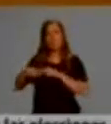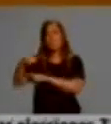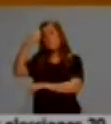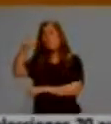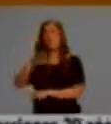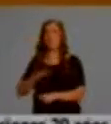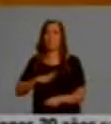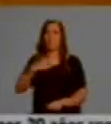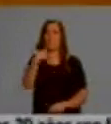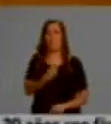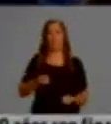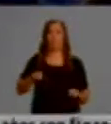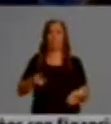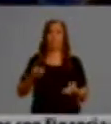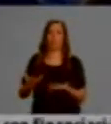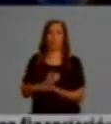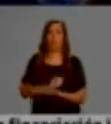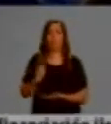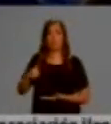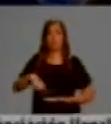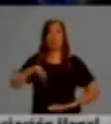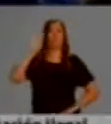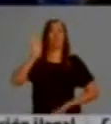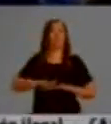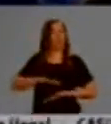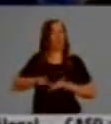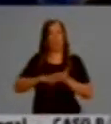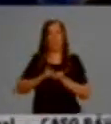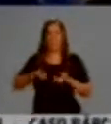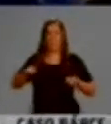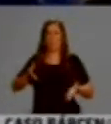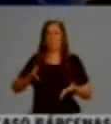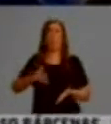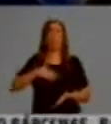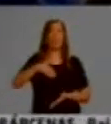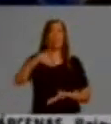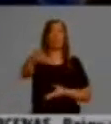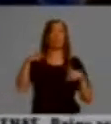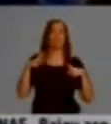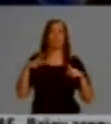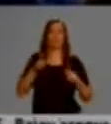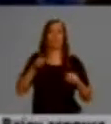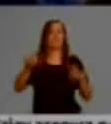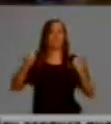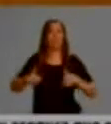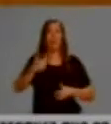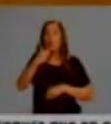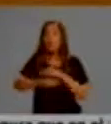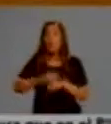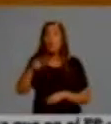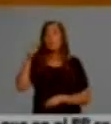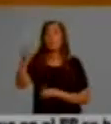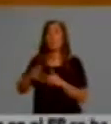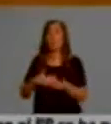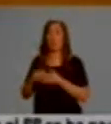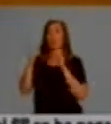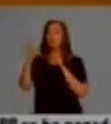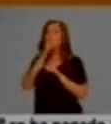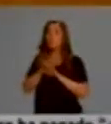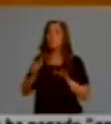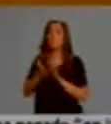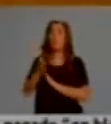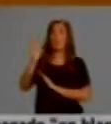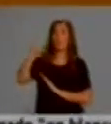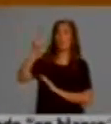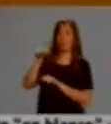sepa, explique aquí todo lo que sepa y todo lo que pueda salir en el futuro. Si no lo hace, usted mismo será víctima de sus